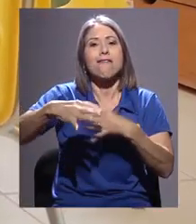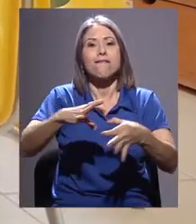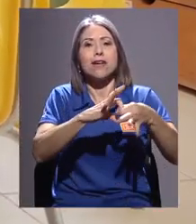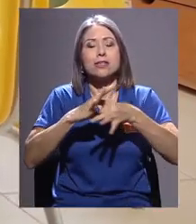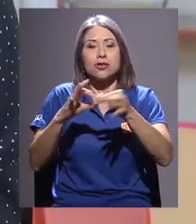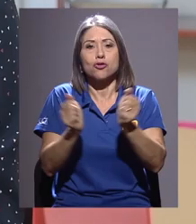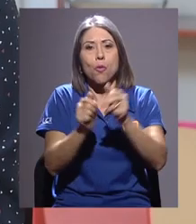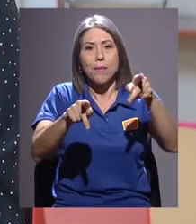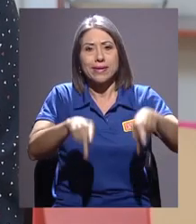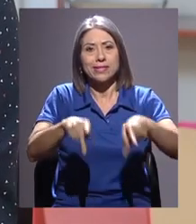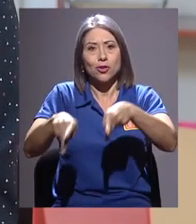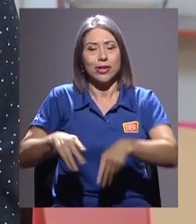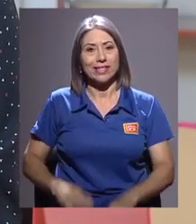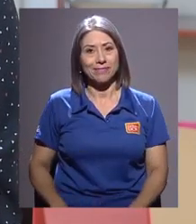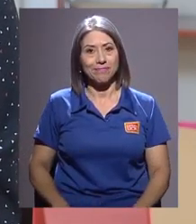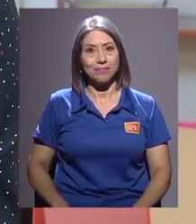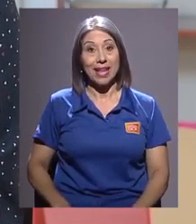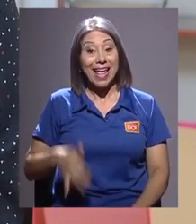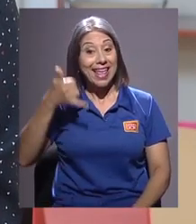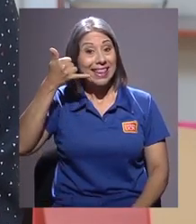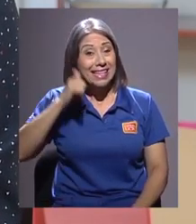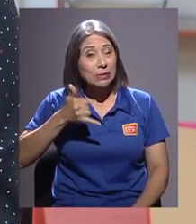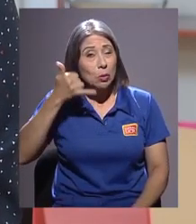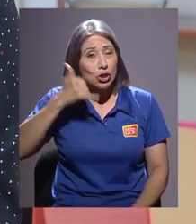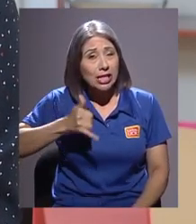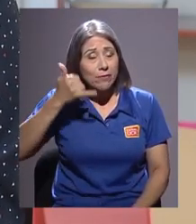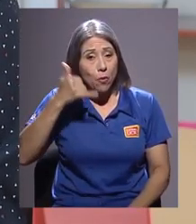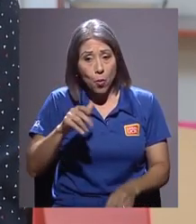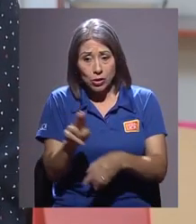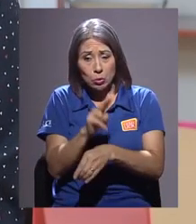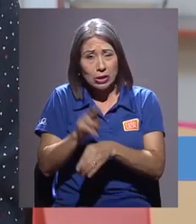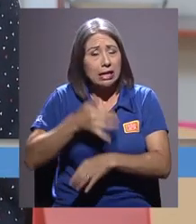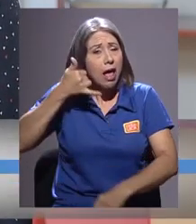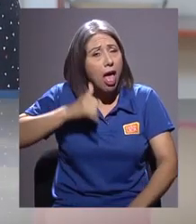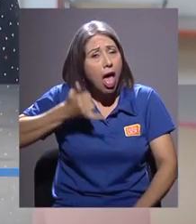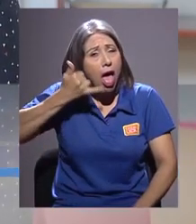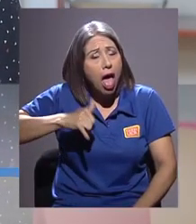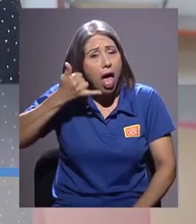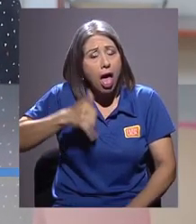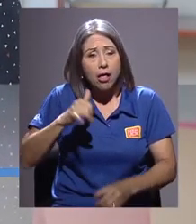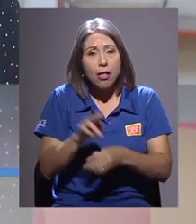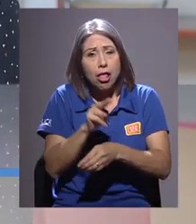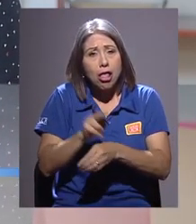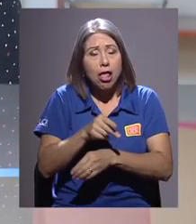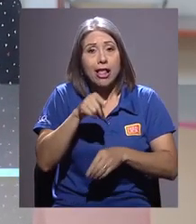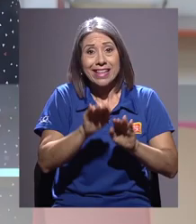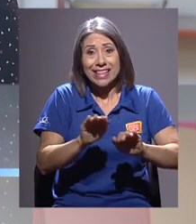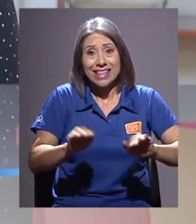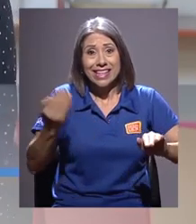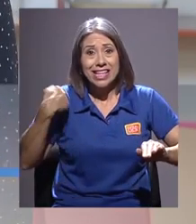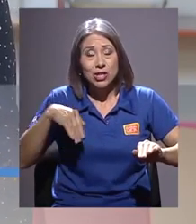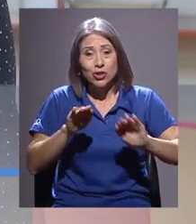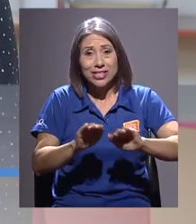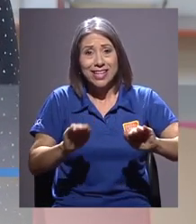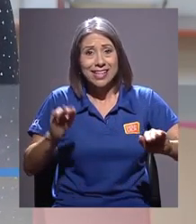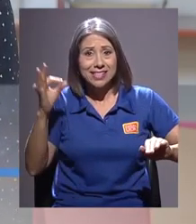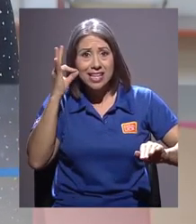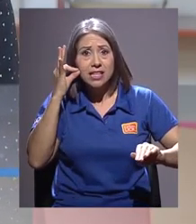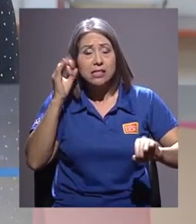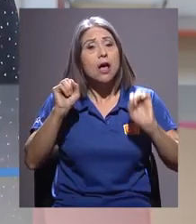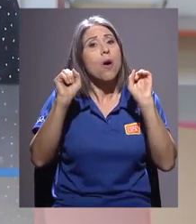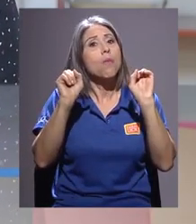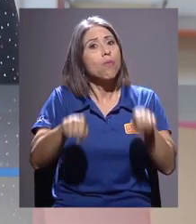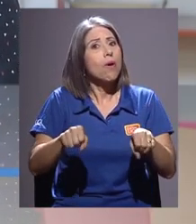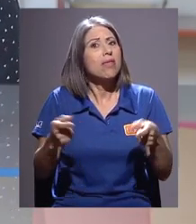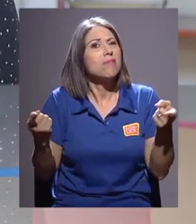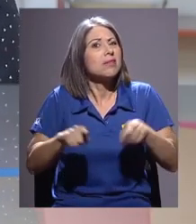El dispositivo móvil, y si este sobreabuso, ¿verdad? Los niños y las niñas se ven expuestos